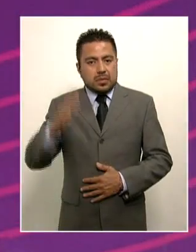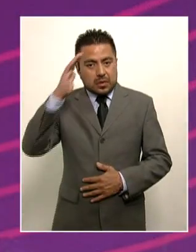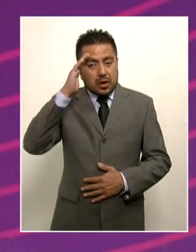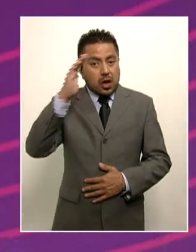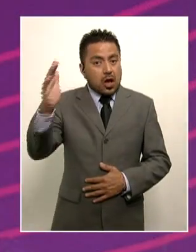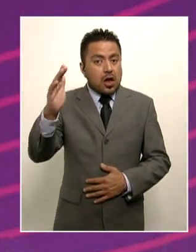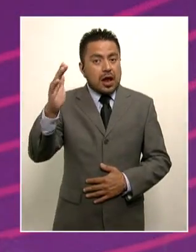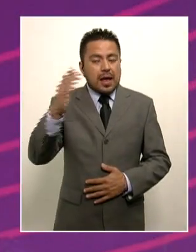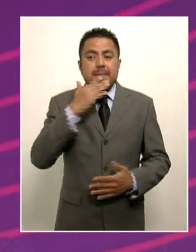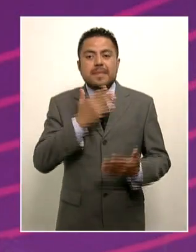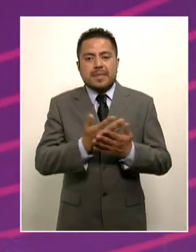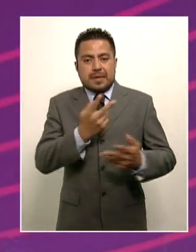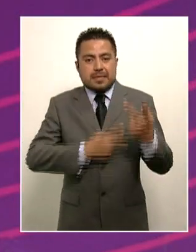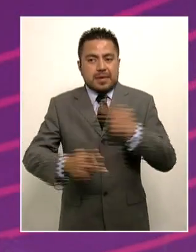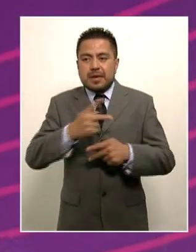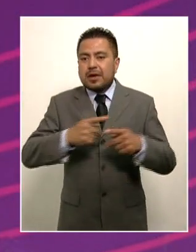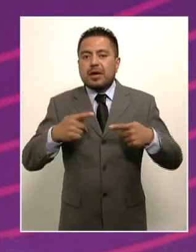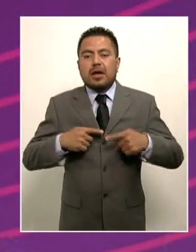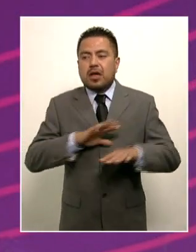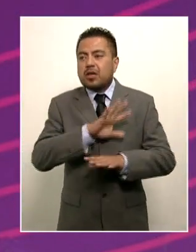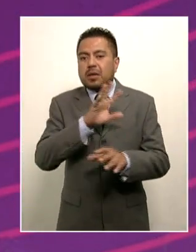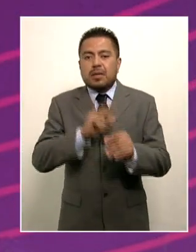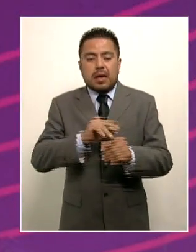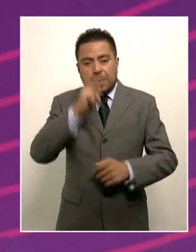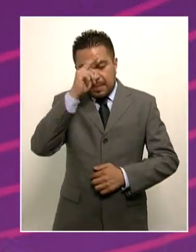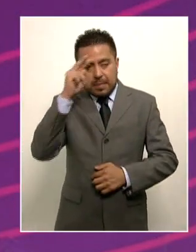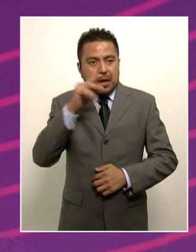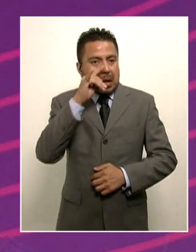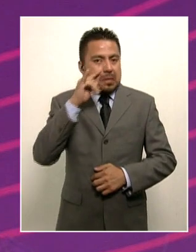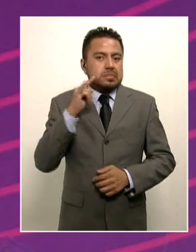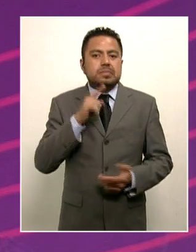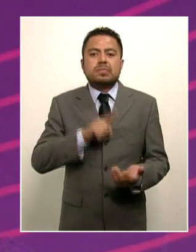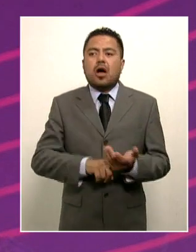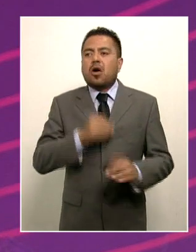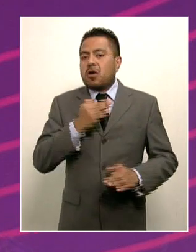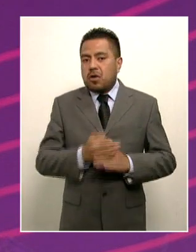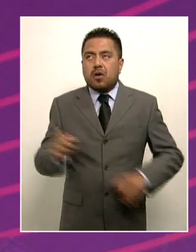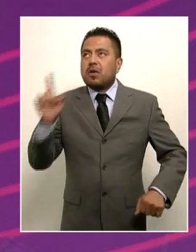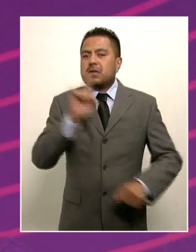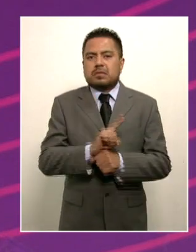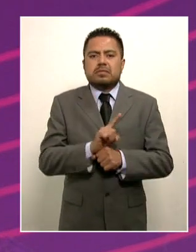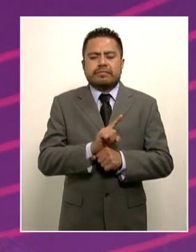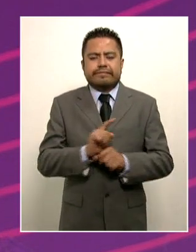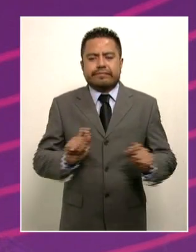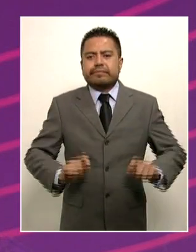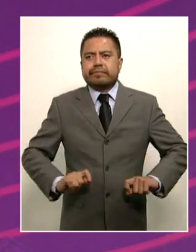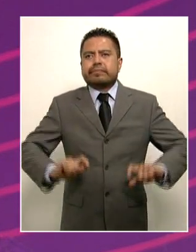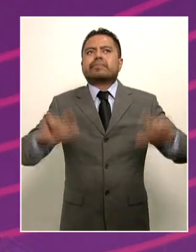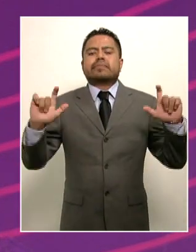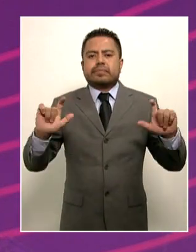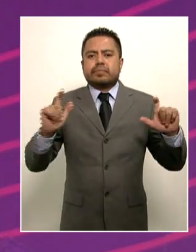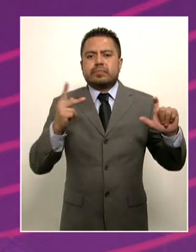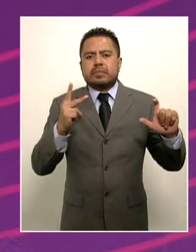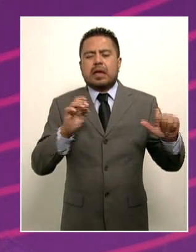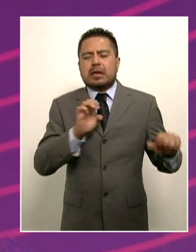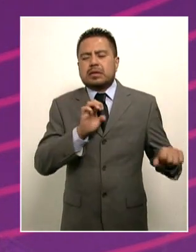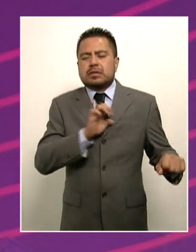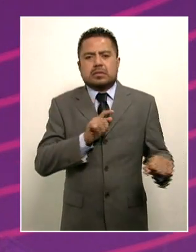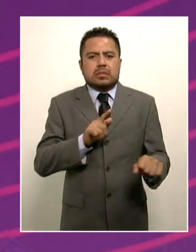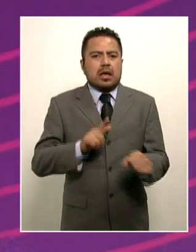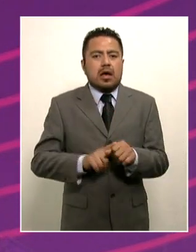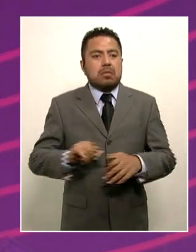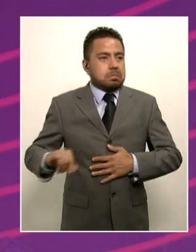Hola, bienvenidas, bienvenidos a México Invisible. Y el día de hoy tenemos un programa